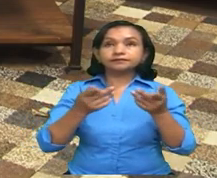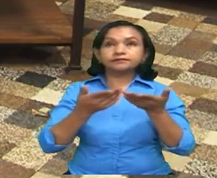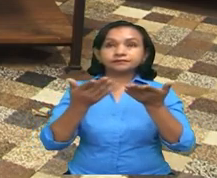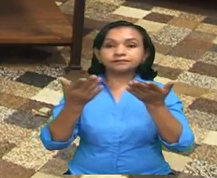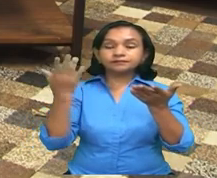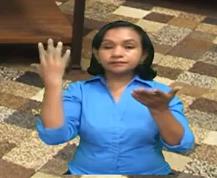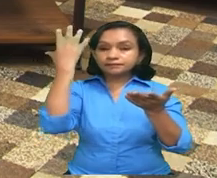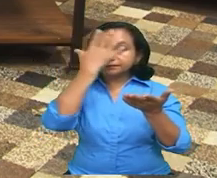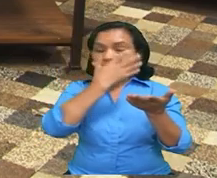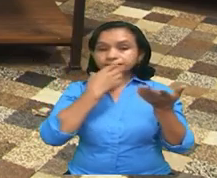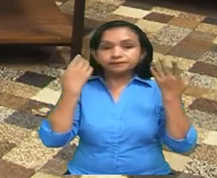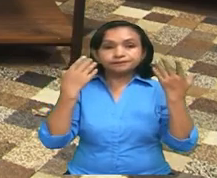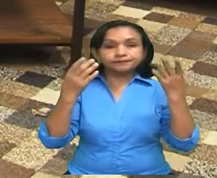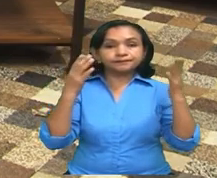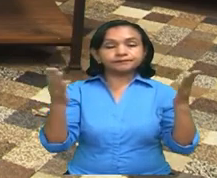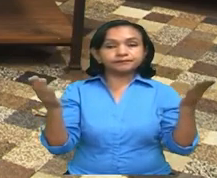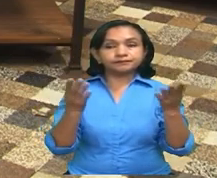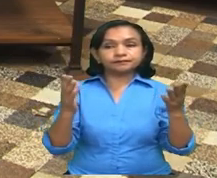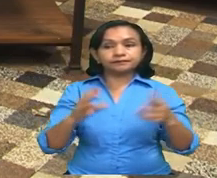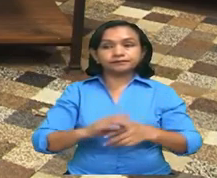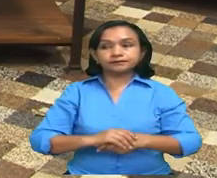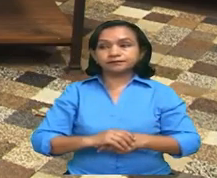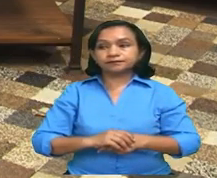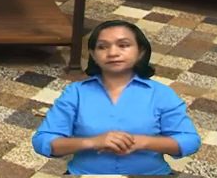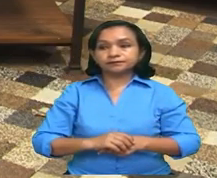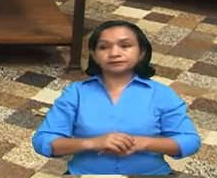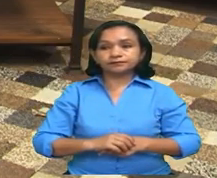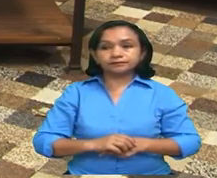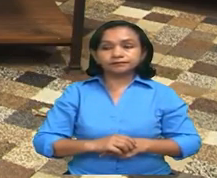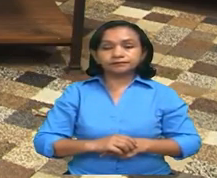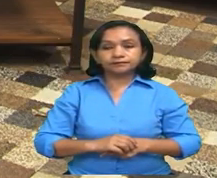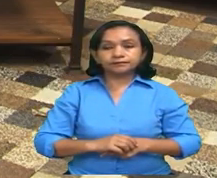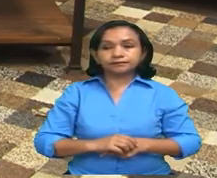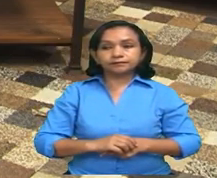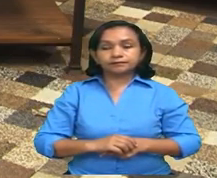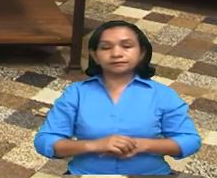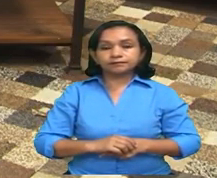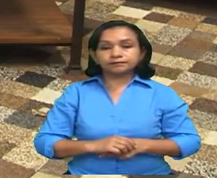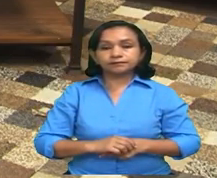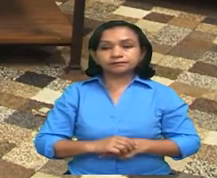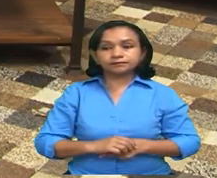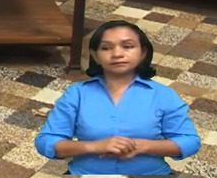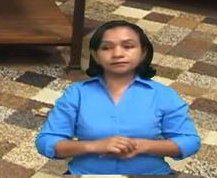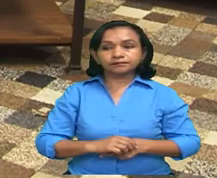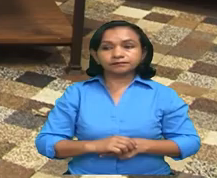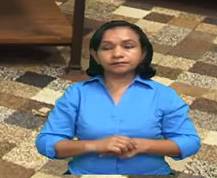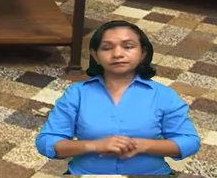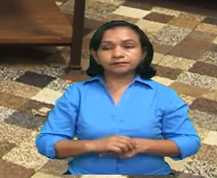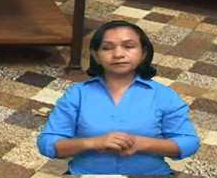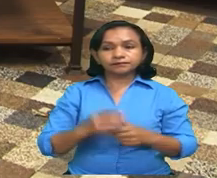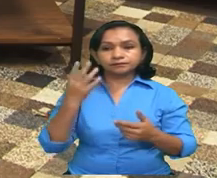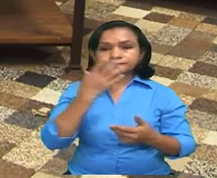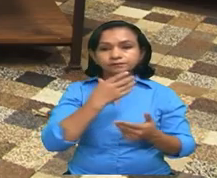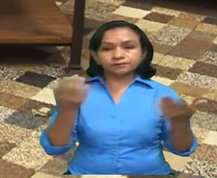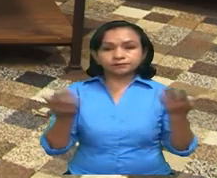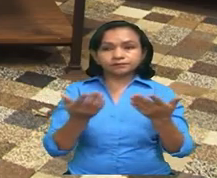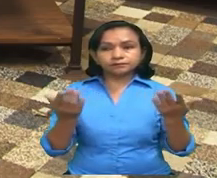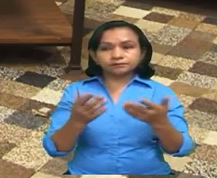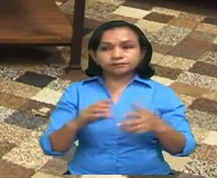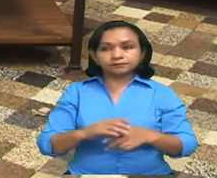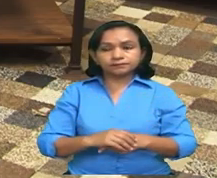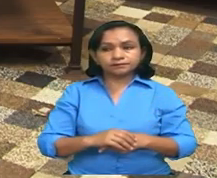Juan. Estuvieron repartidos a lo largo de todo el país y pudieron pues ver qué es lo que tenemos nosotros